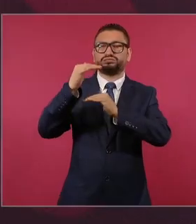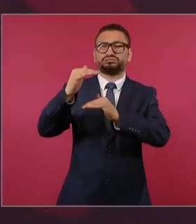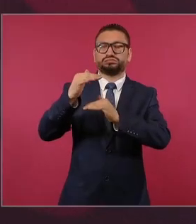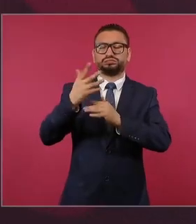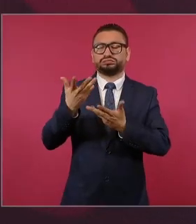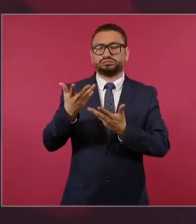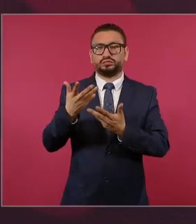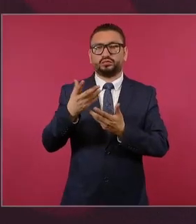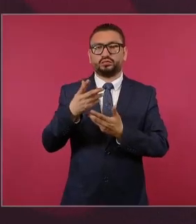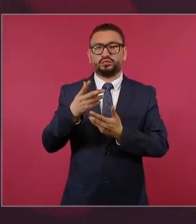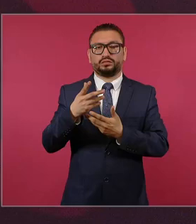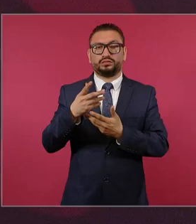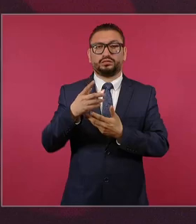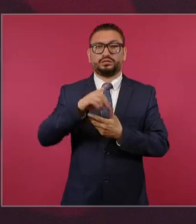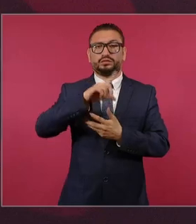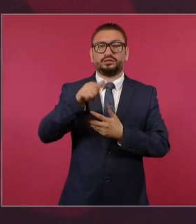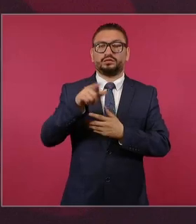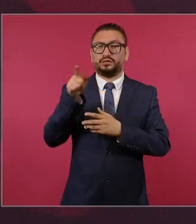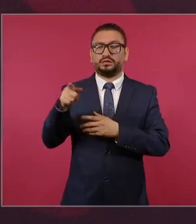cómo pasa